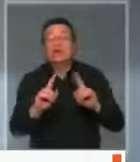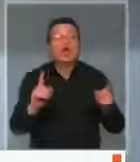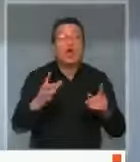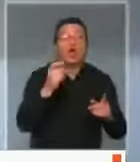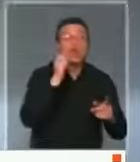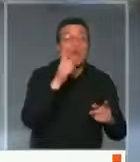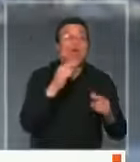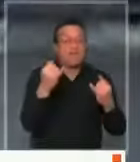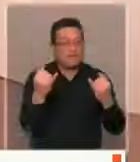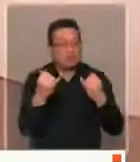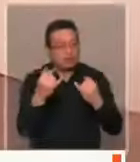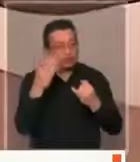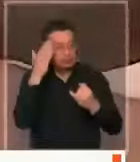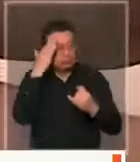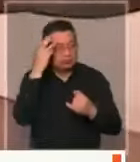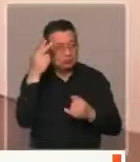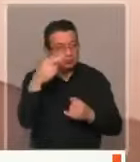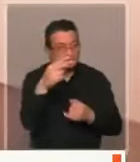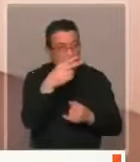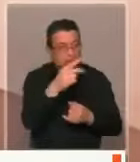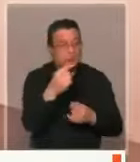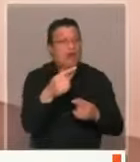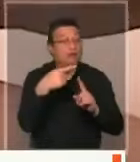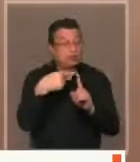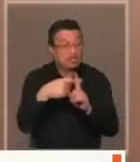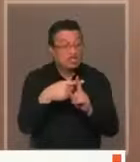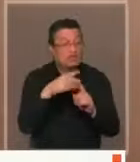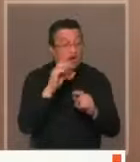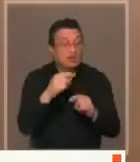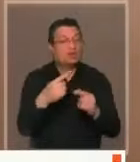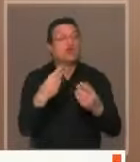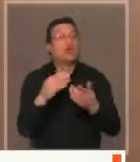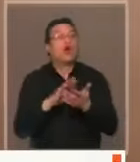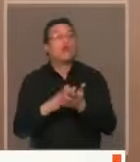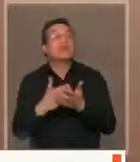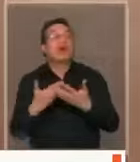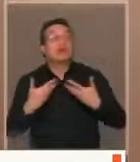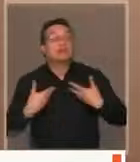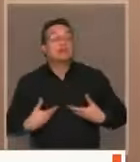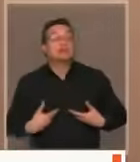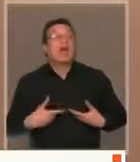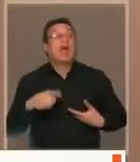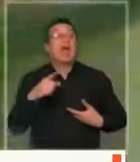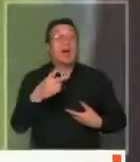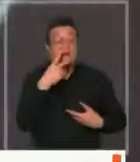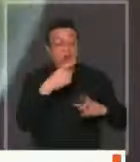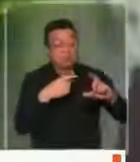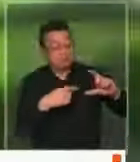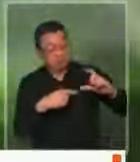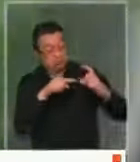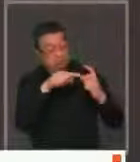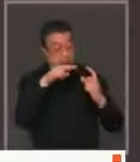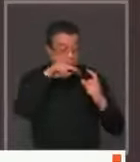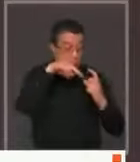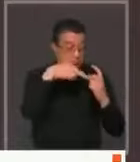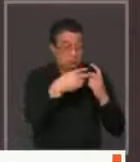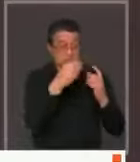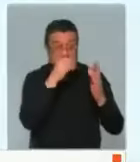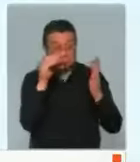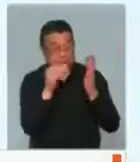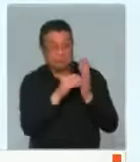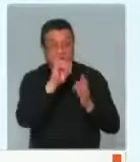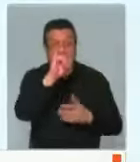tenga la información a mano sobre cuánto sirven y su efectividad. Ahora, si miramos los envases, ninguno muestra registro